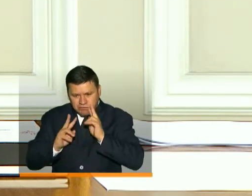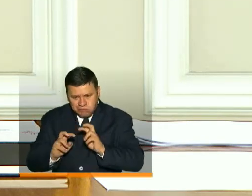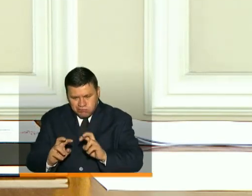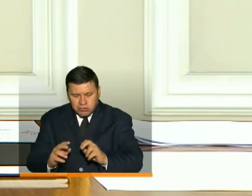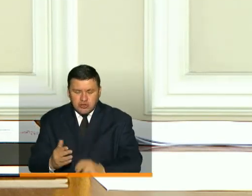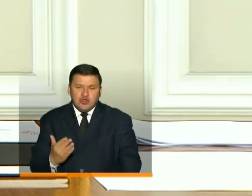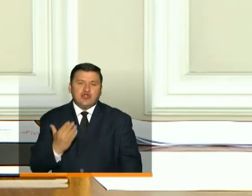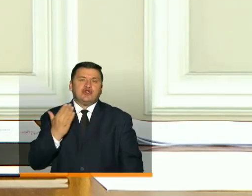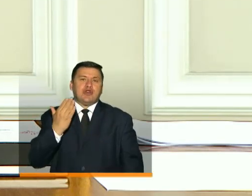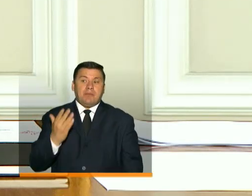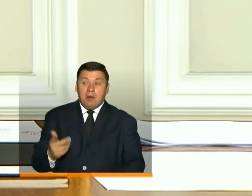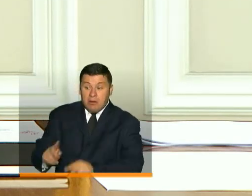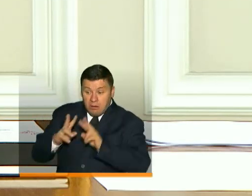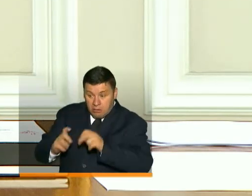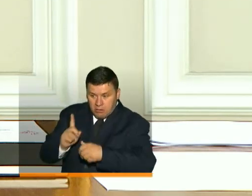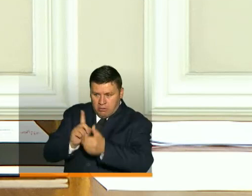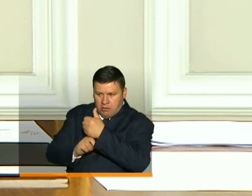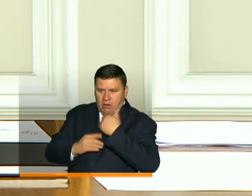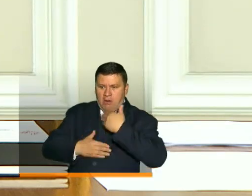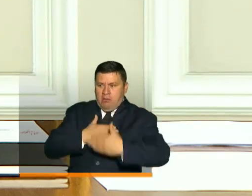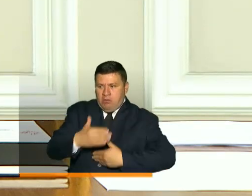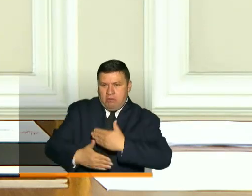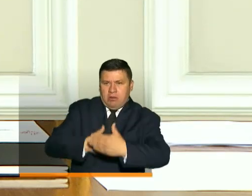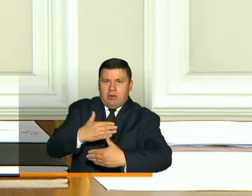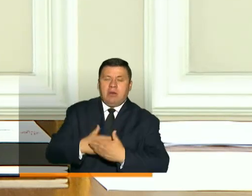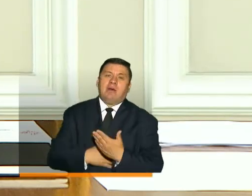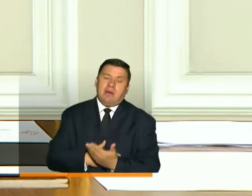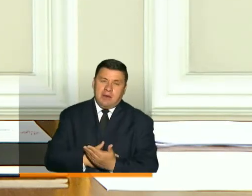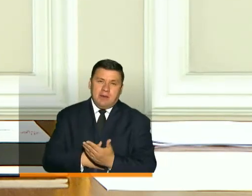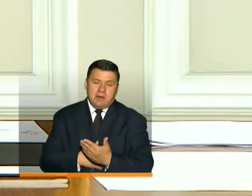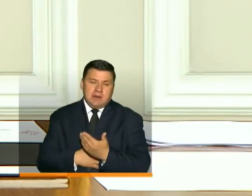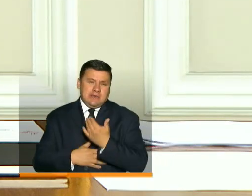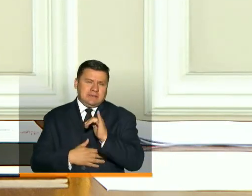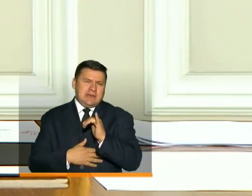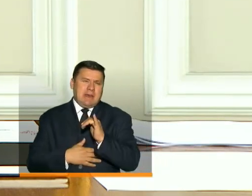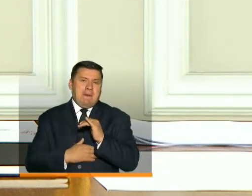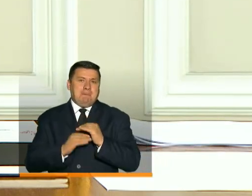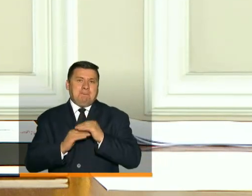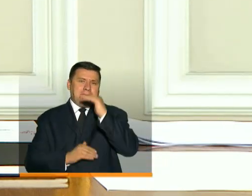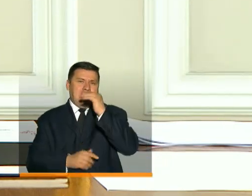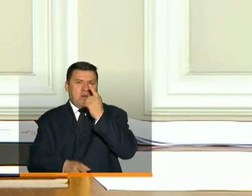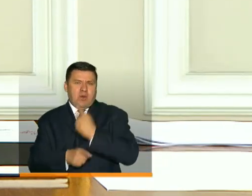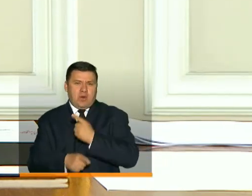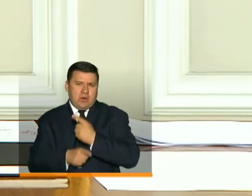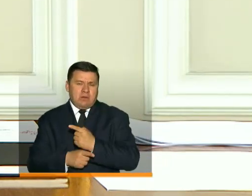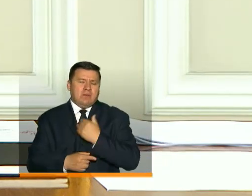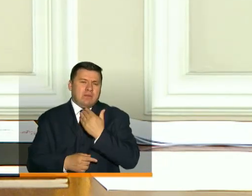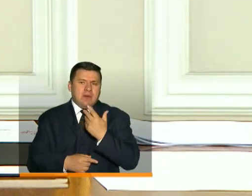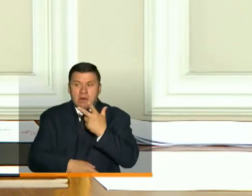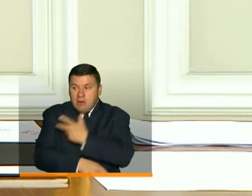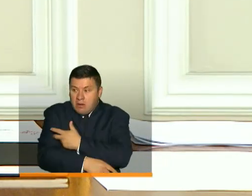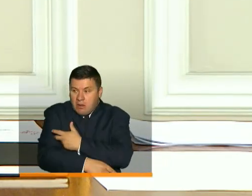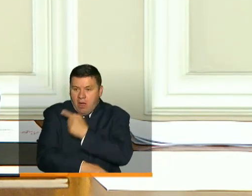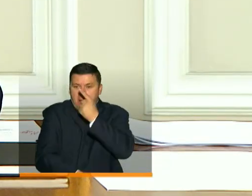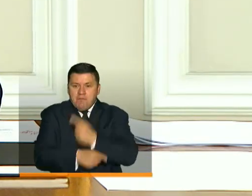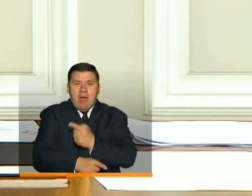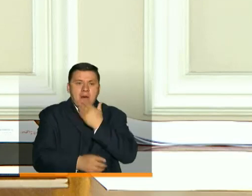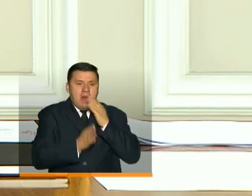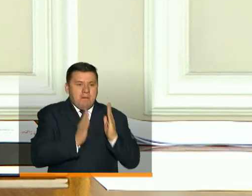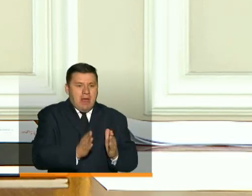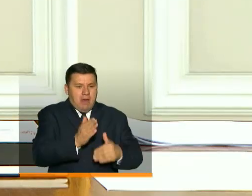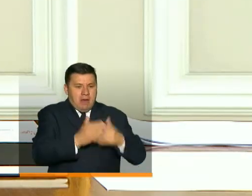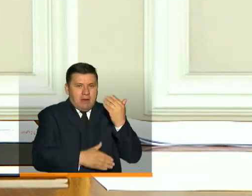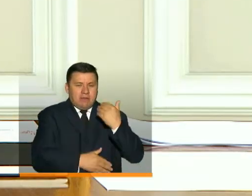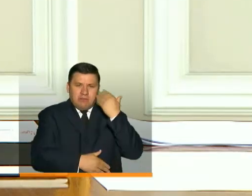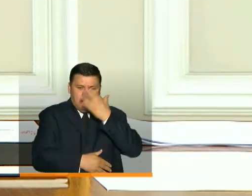a nosotros avanzar cuando tengamos ya mayores certezas sobre posibles vacunas, cuáles a